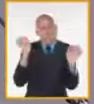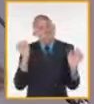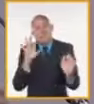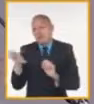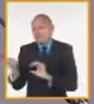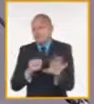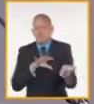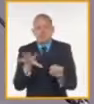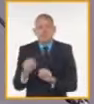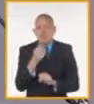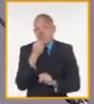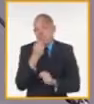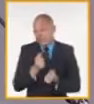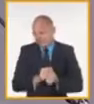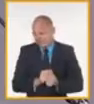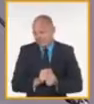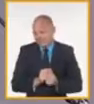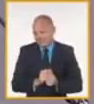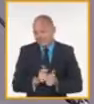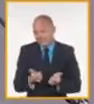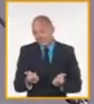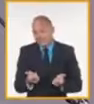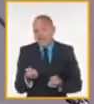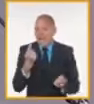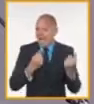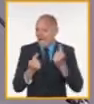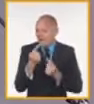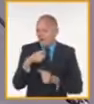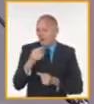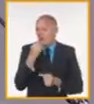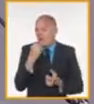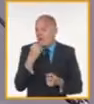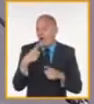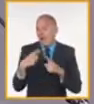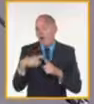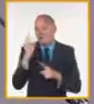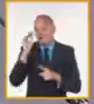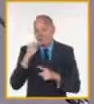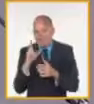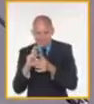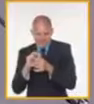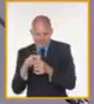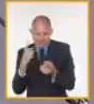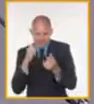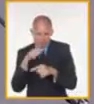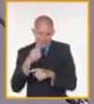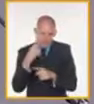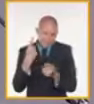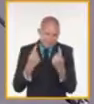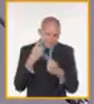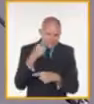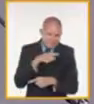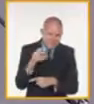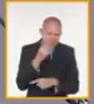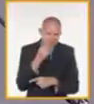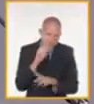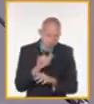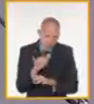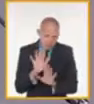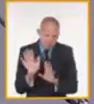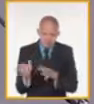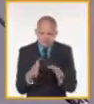clandestino que que se habilita a partir de los servicios especiales eso es un grado no la financiamiento y tienen por